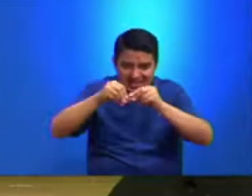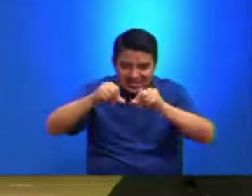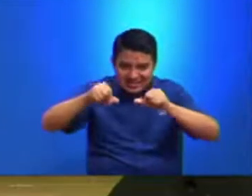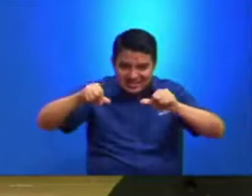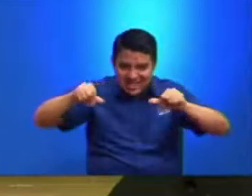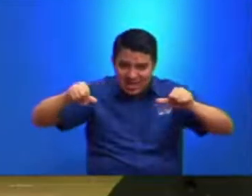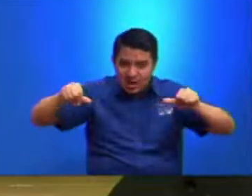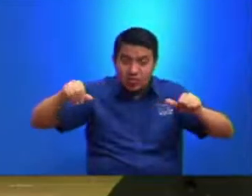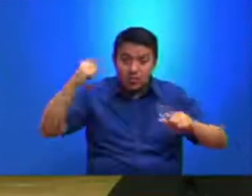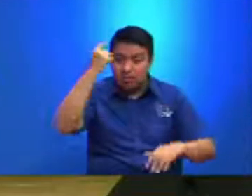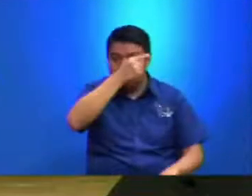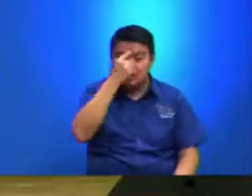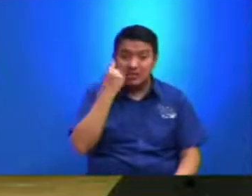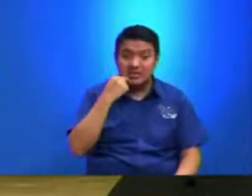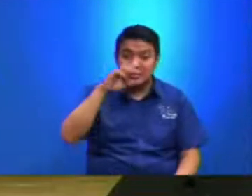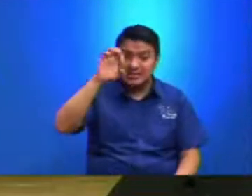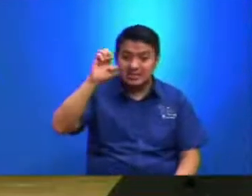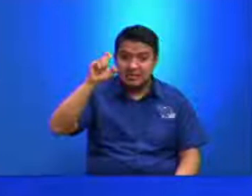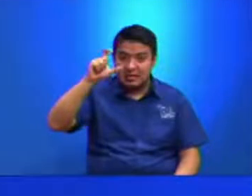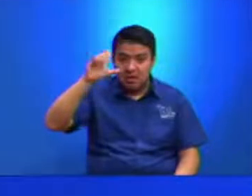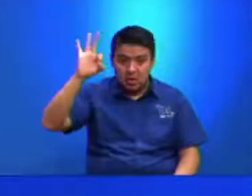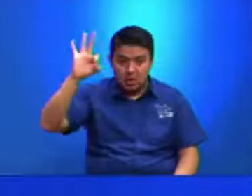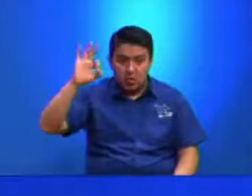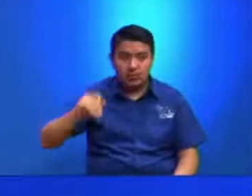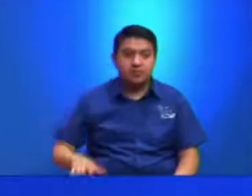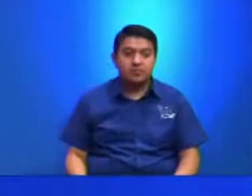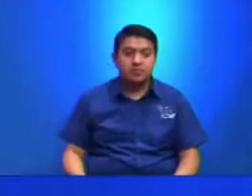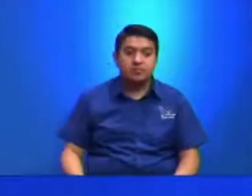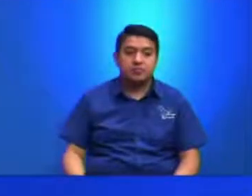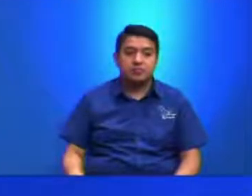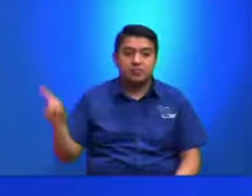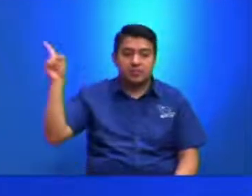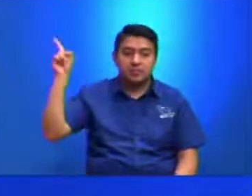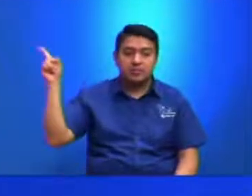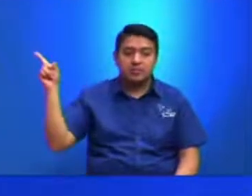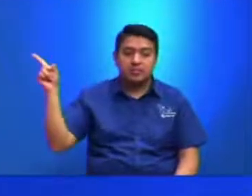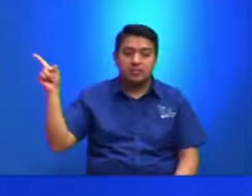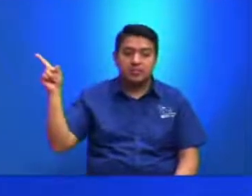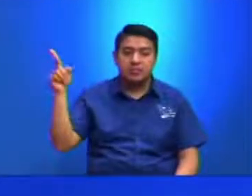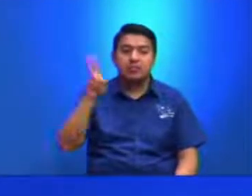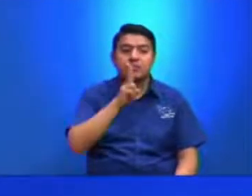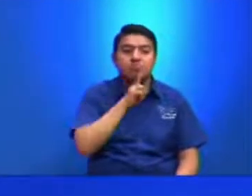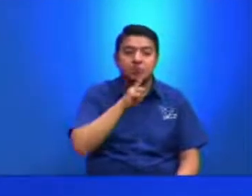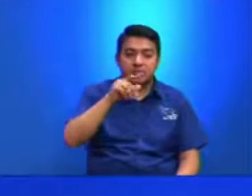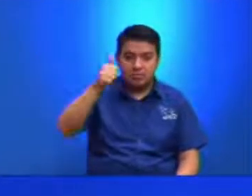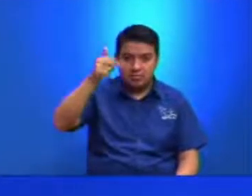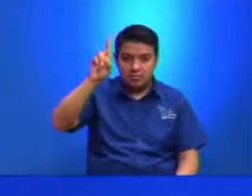otras cosas que se lo quiero presentar, aunque ahí no vamos a llegar hoy, creo yo, o tal vez.